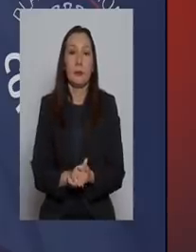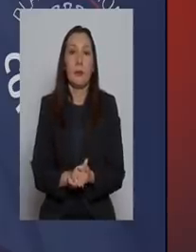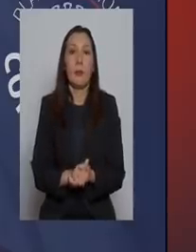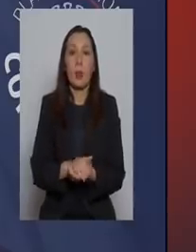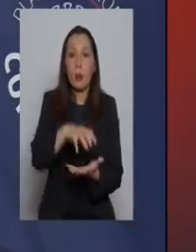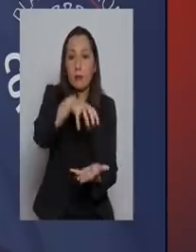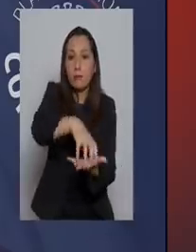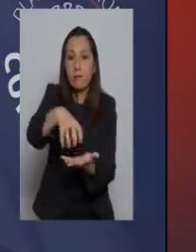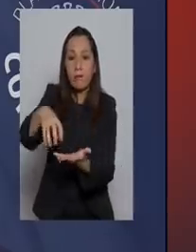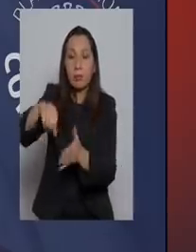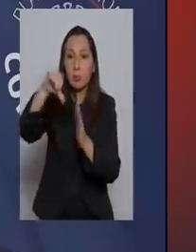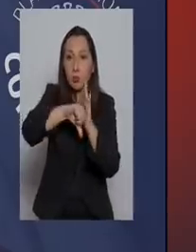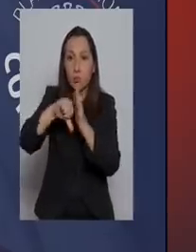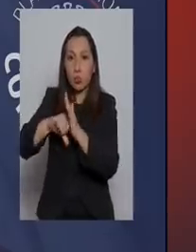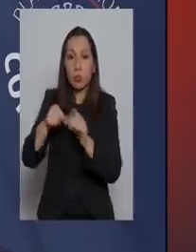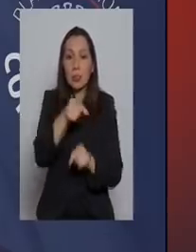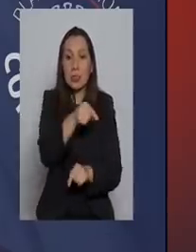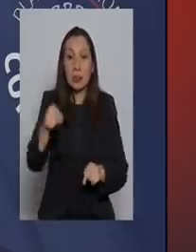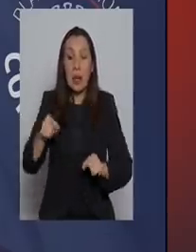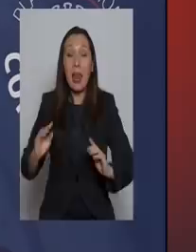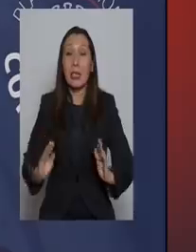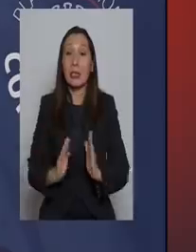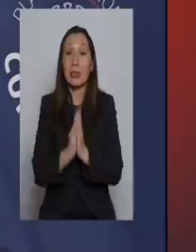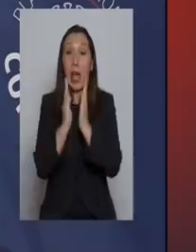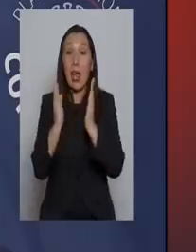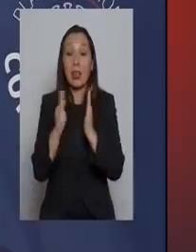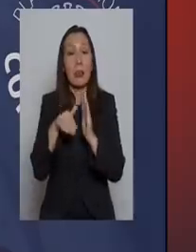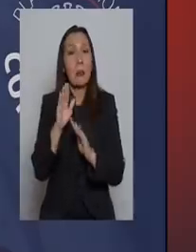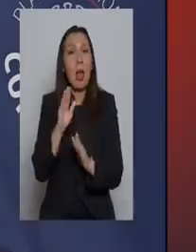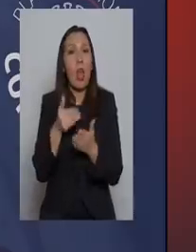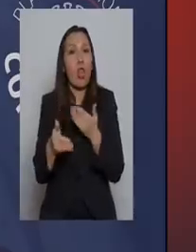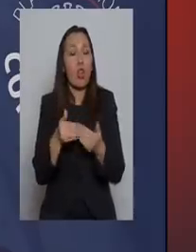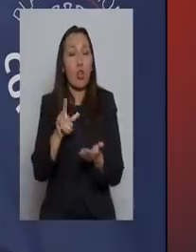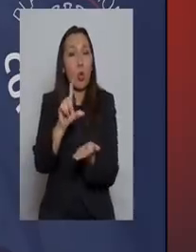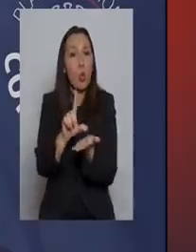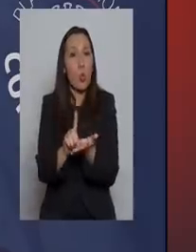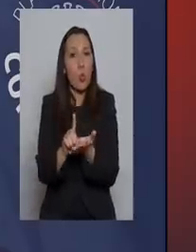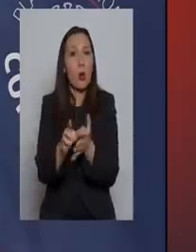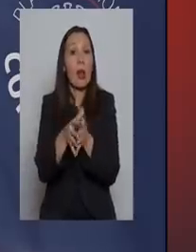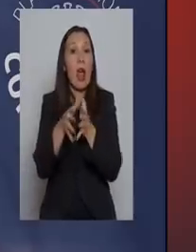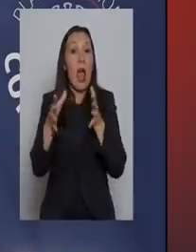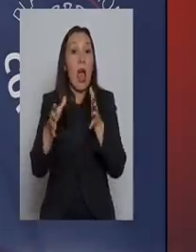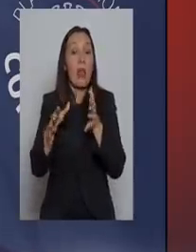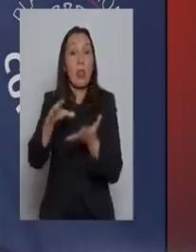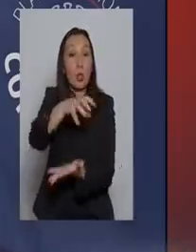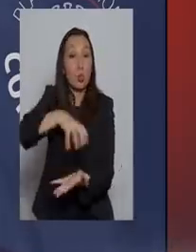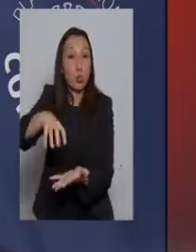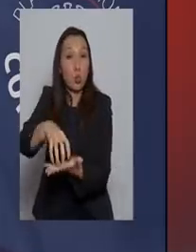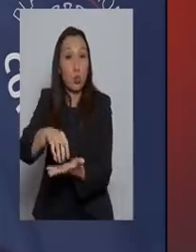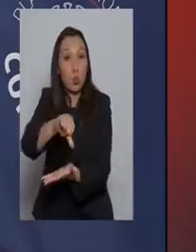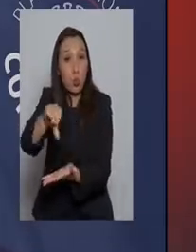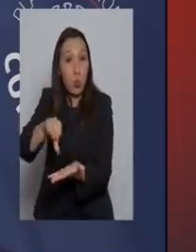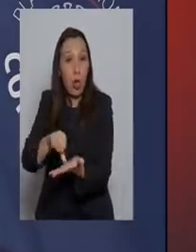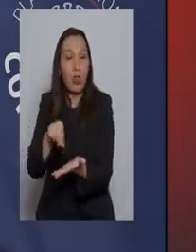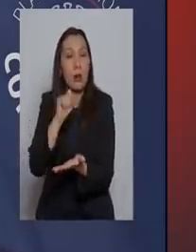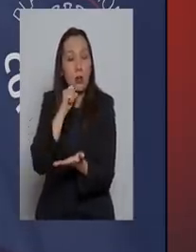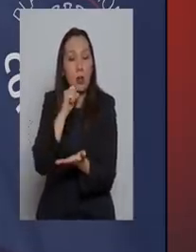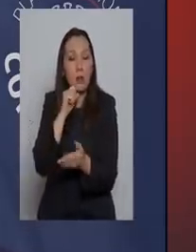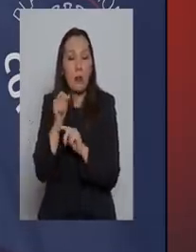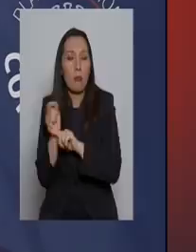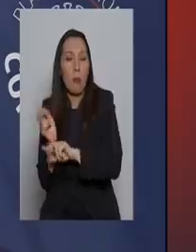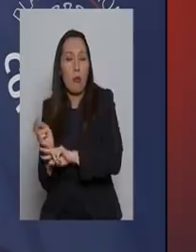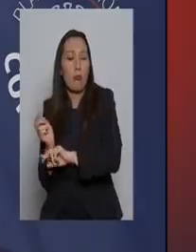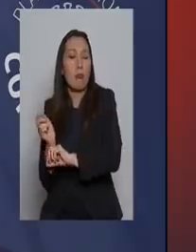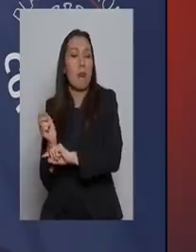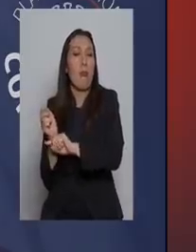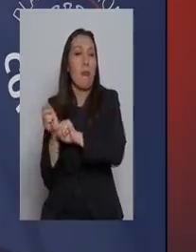las cuarentenas de Semana Santa, sobre todo para los grandes núcleos urbanos que pueden significar traslados